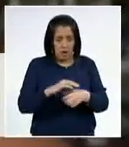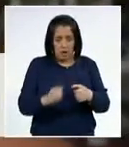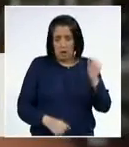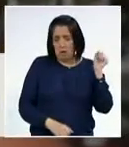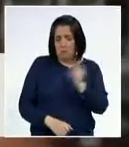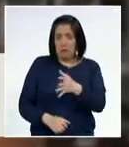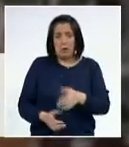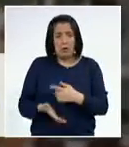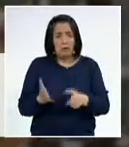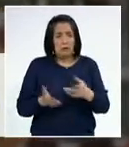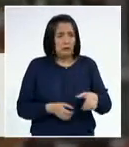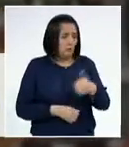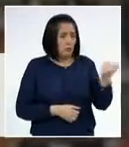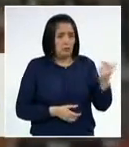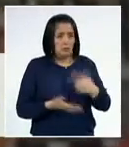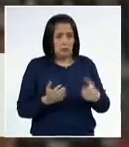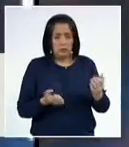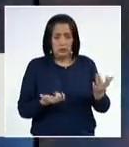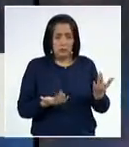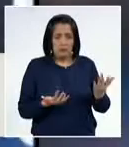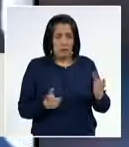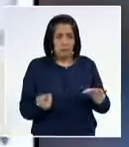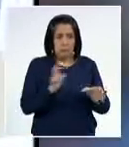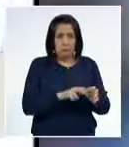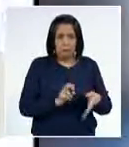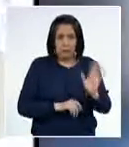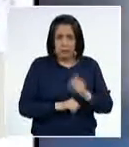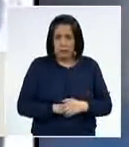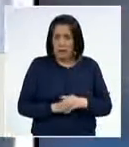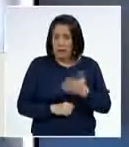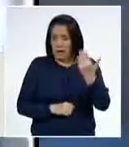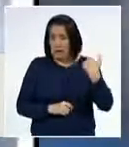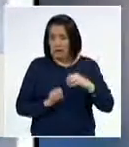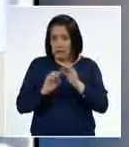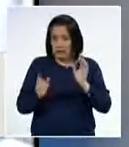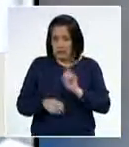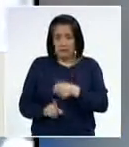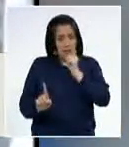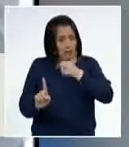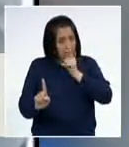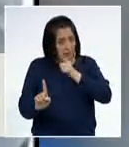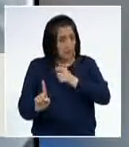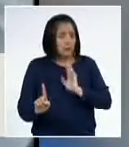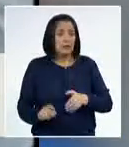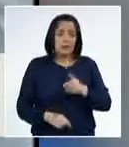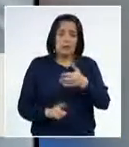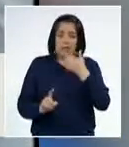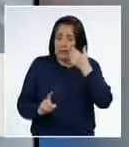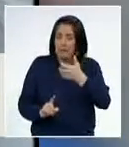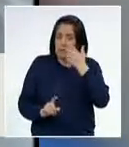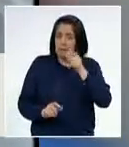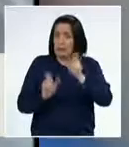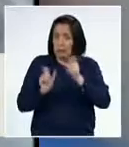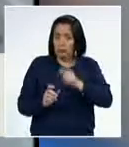y el otro es el que la esperaba ahí con su carro, con su auto. Días antes recibió varias amenazas. Mediante llamadas, unos